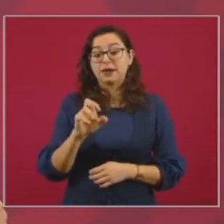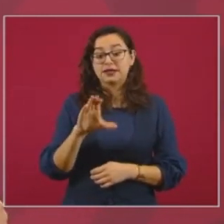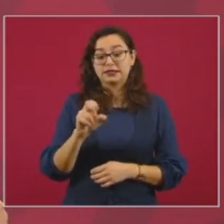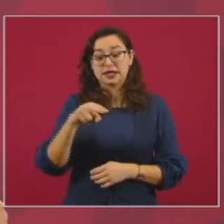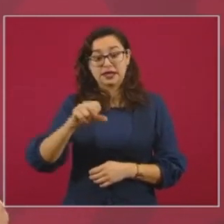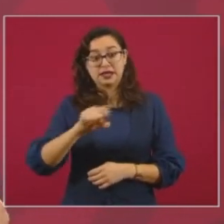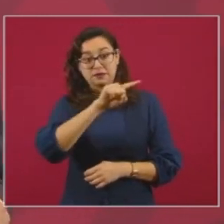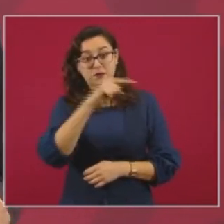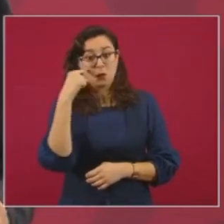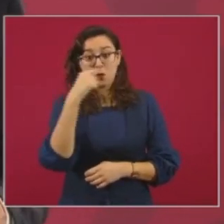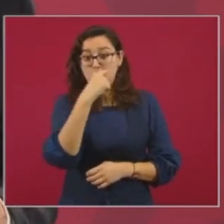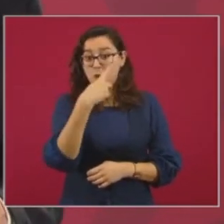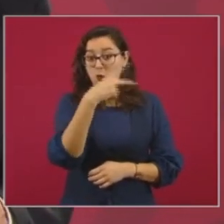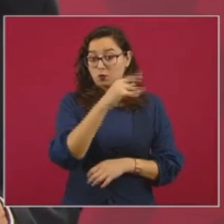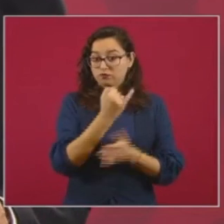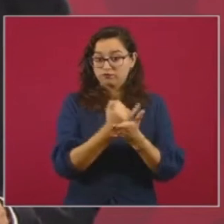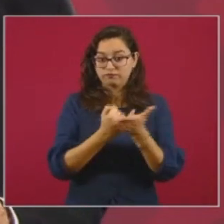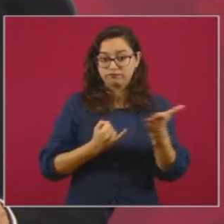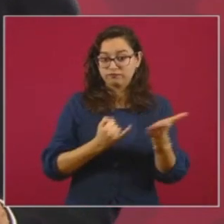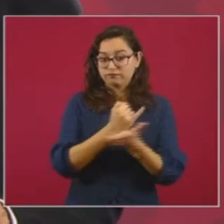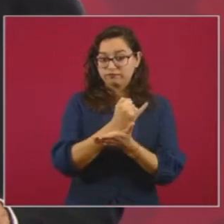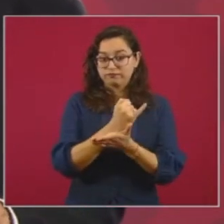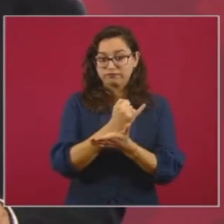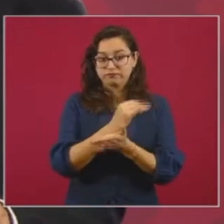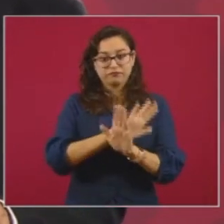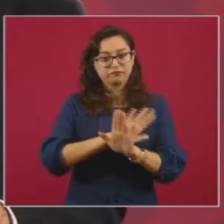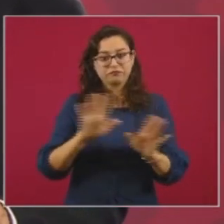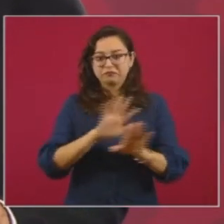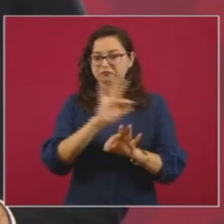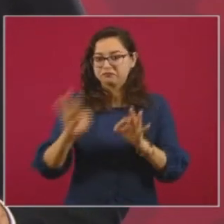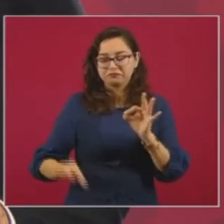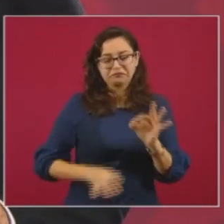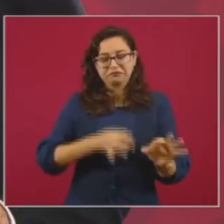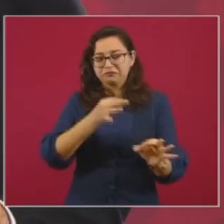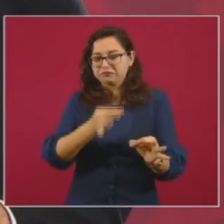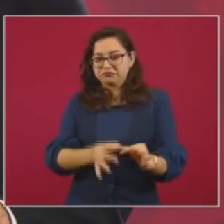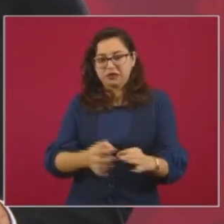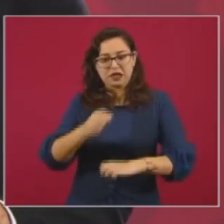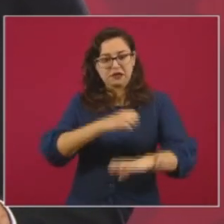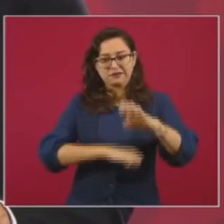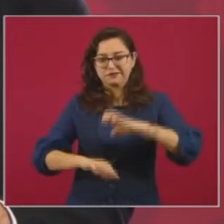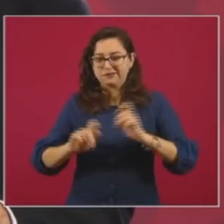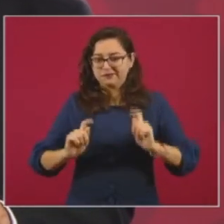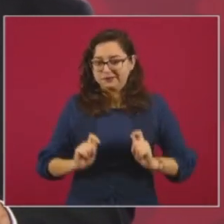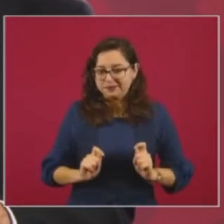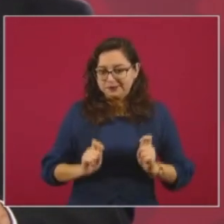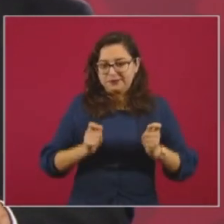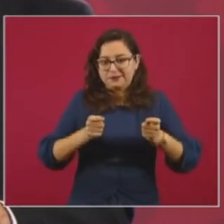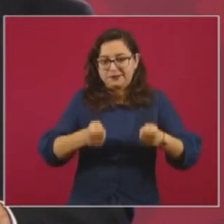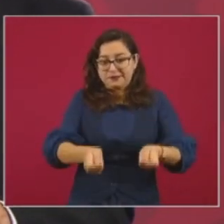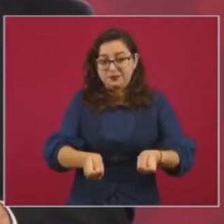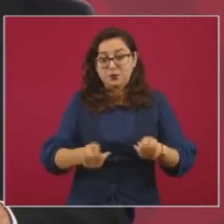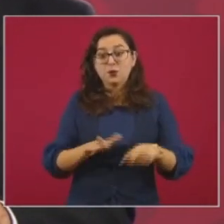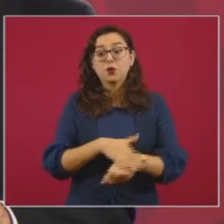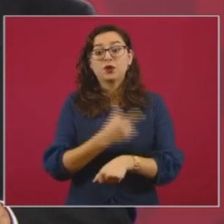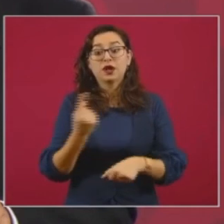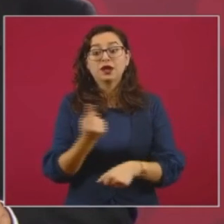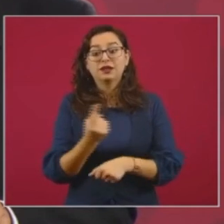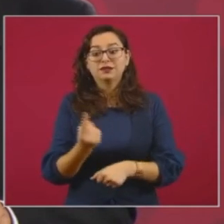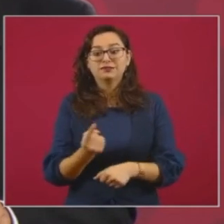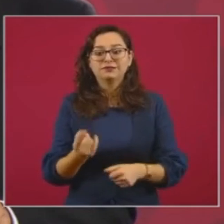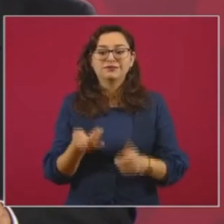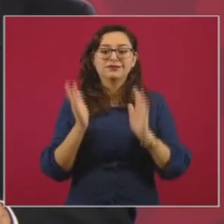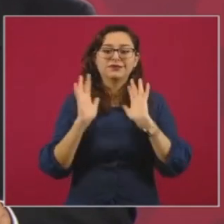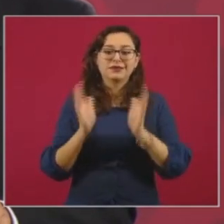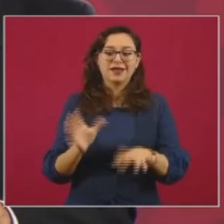ella ha decidido ya cerrar su ciclo como embajadora, lleva 43 años